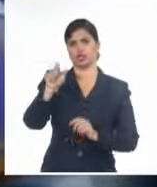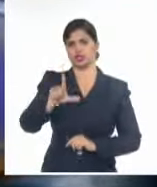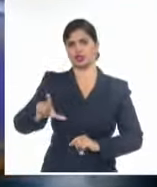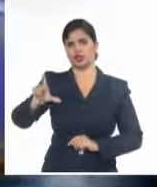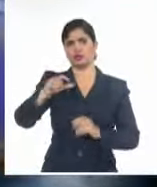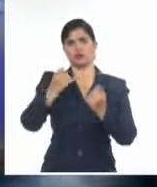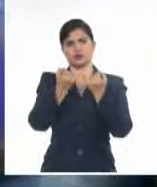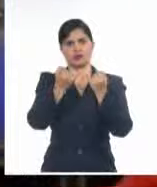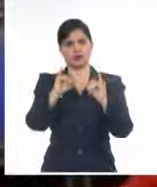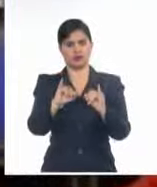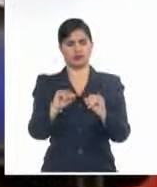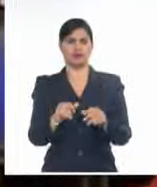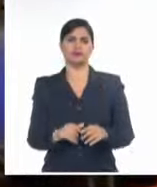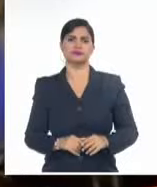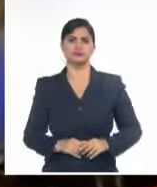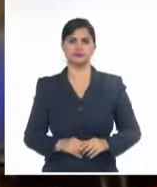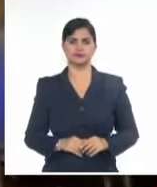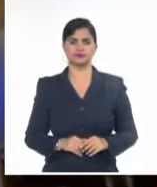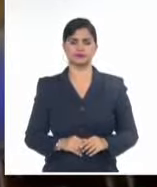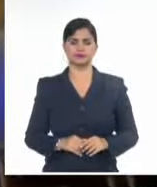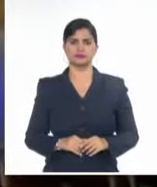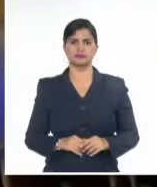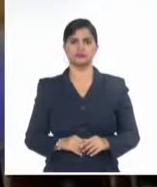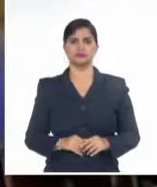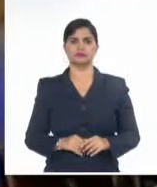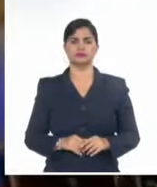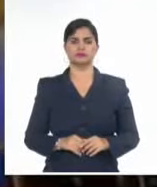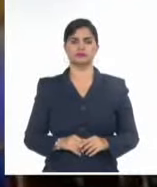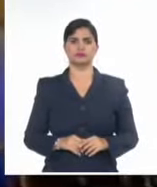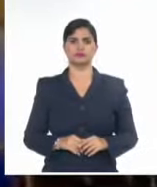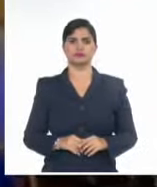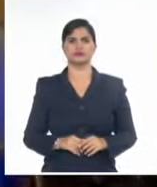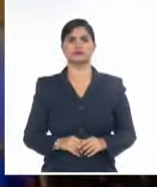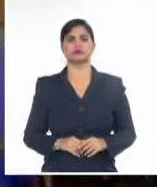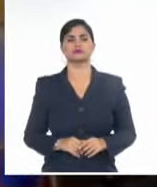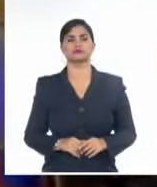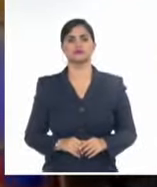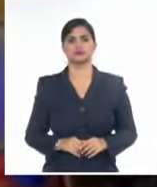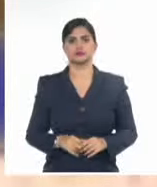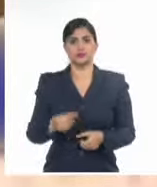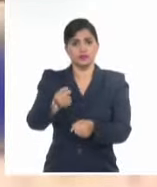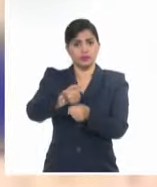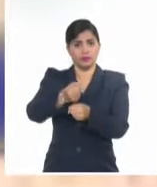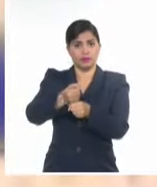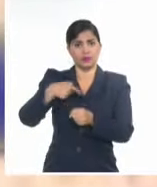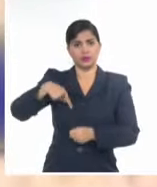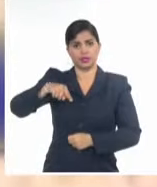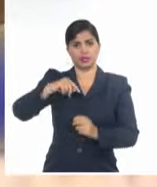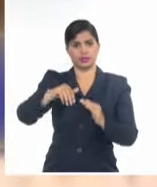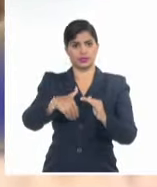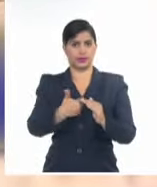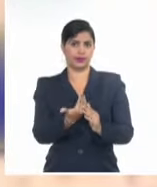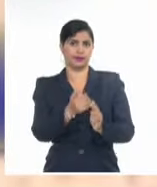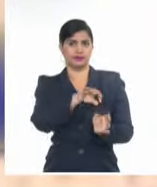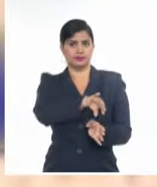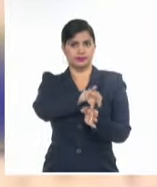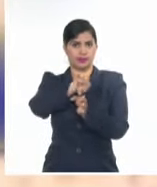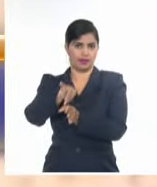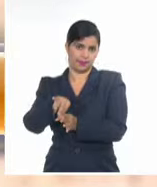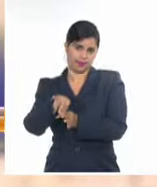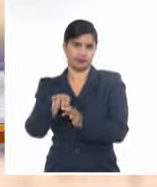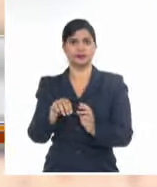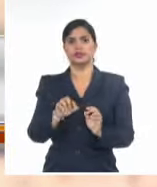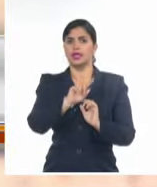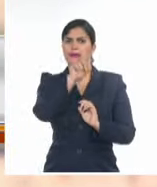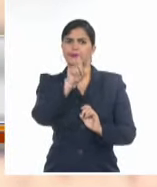el ALBA en el espíritu de la libertad, de la rebeldía, de la insurgencia que hemos trabajado estos días. ¿Cuántas veces gritamos, otro mundo es